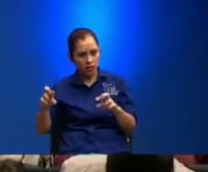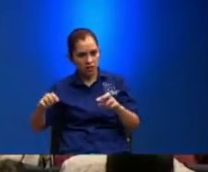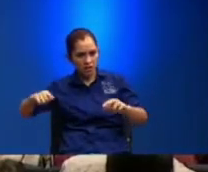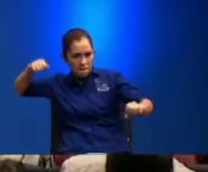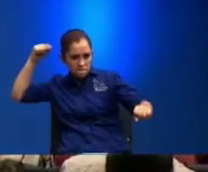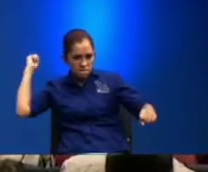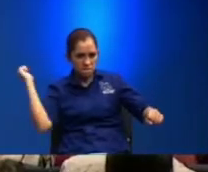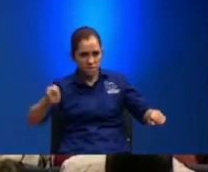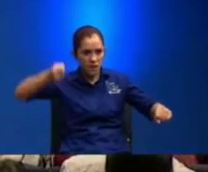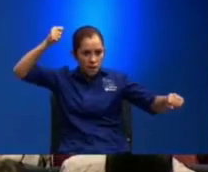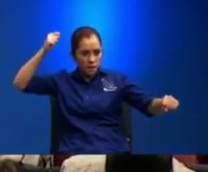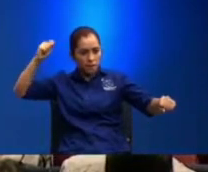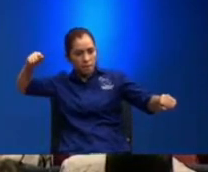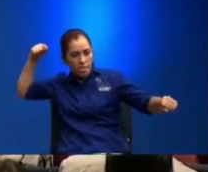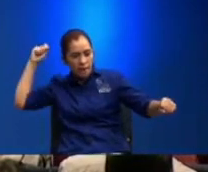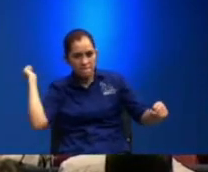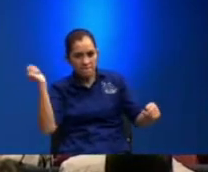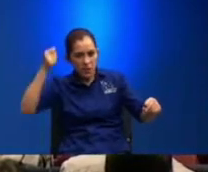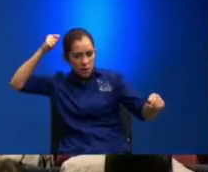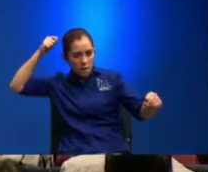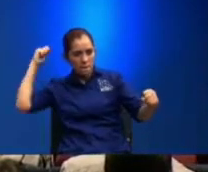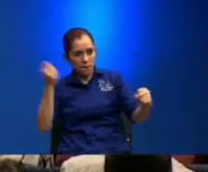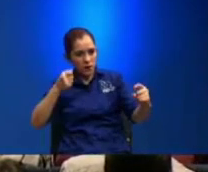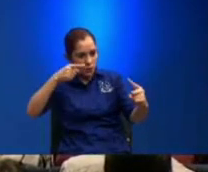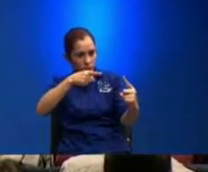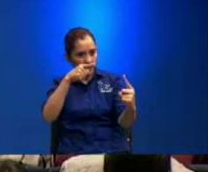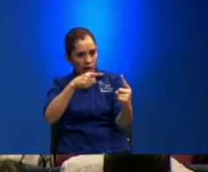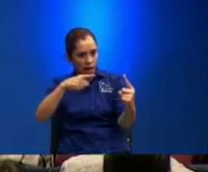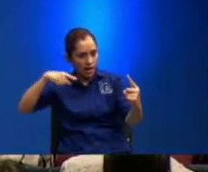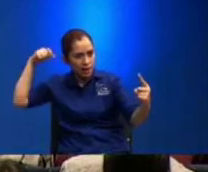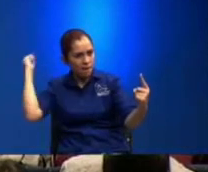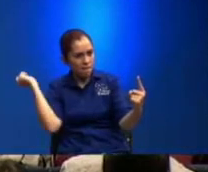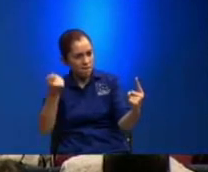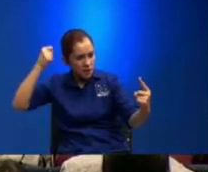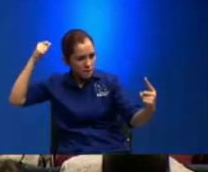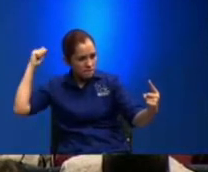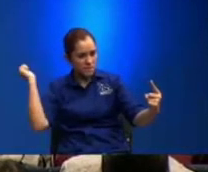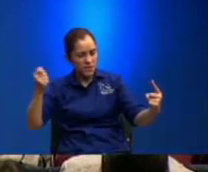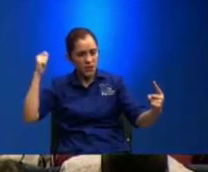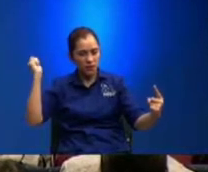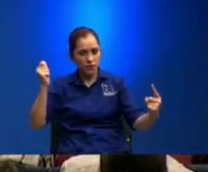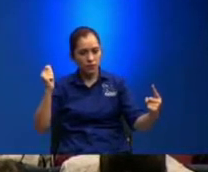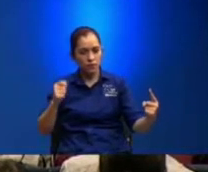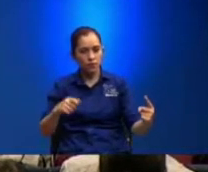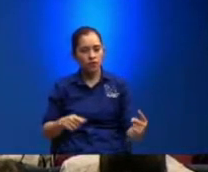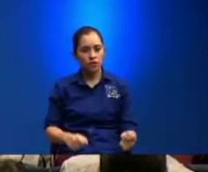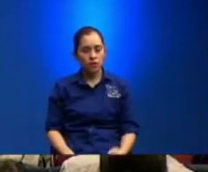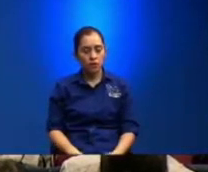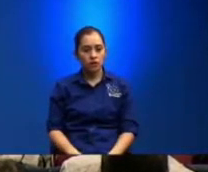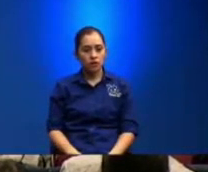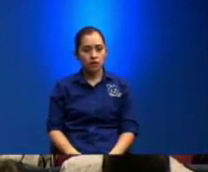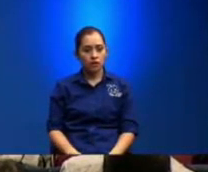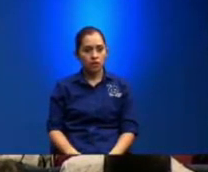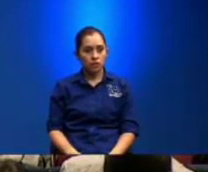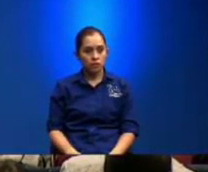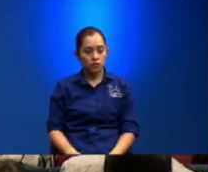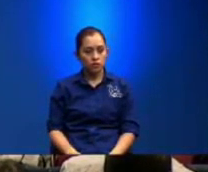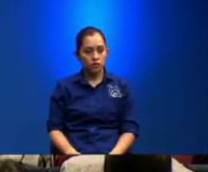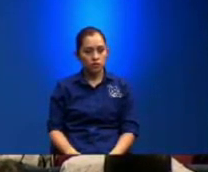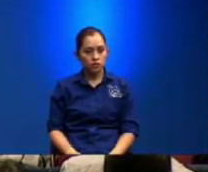y él entonces hermano dale dale dale dale